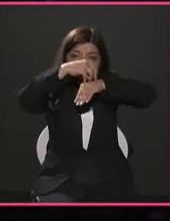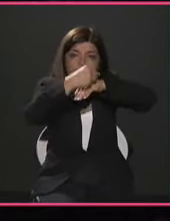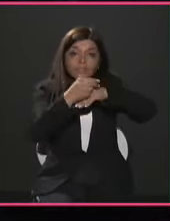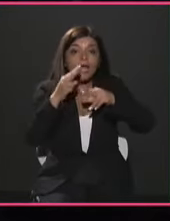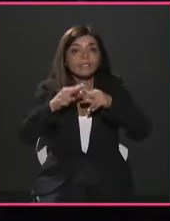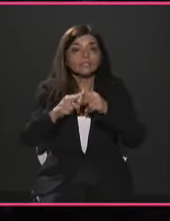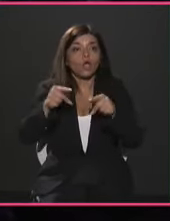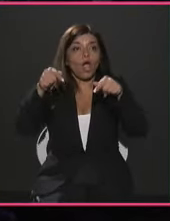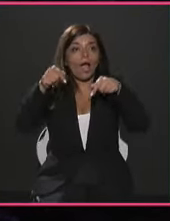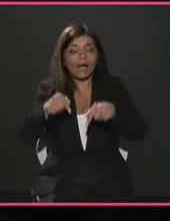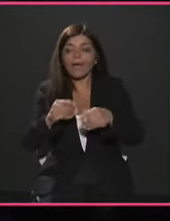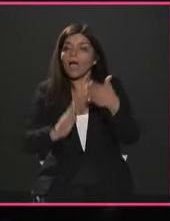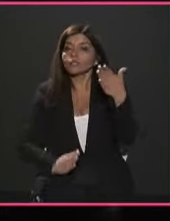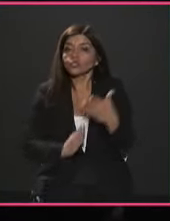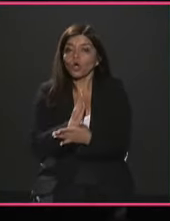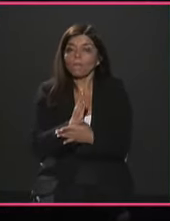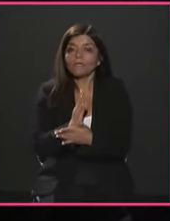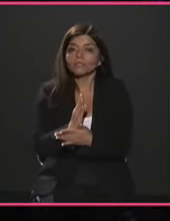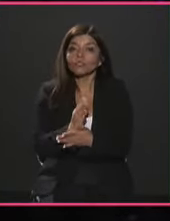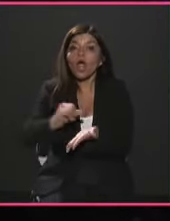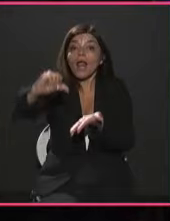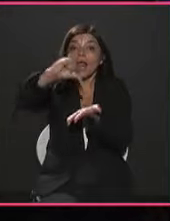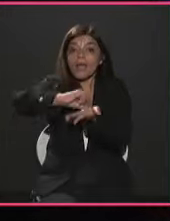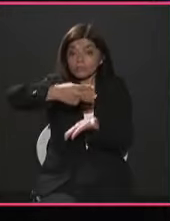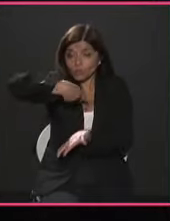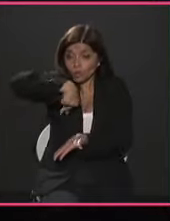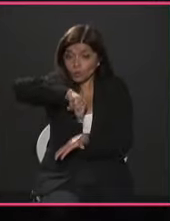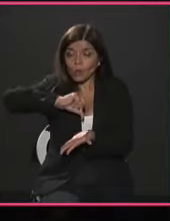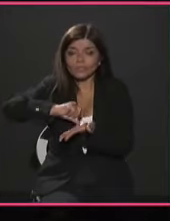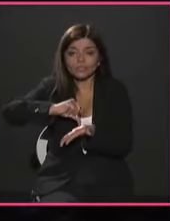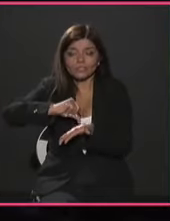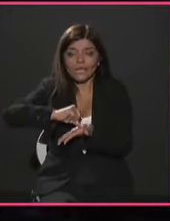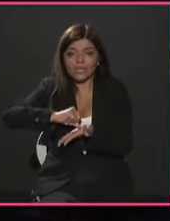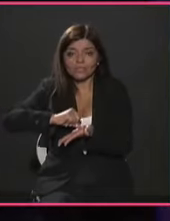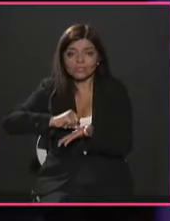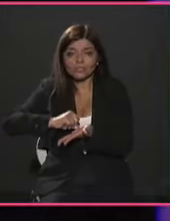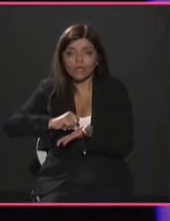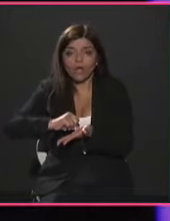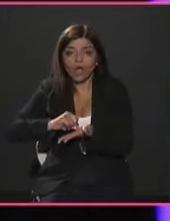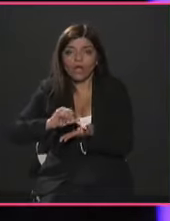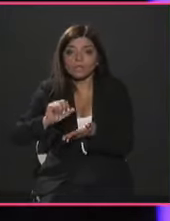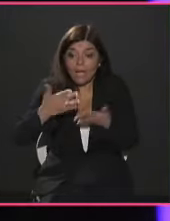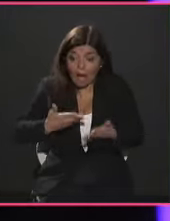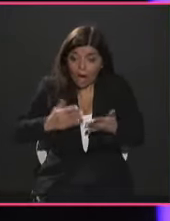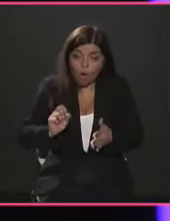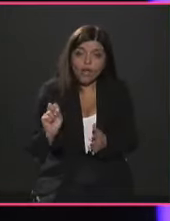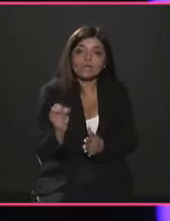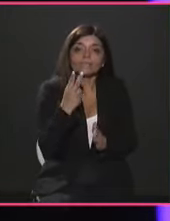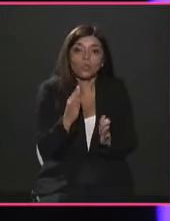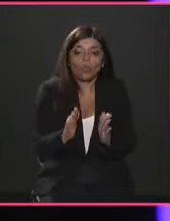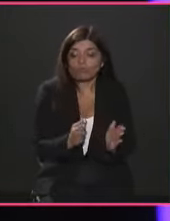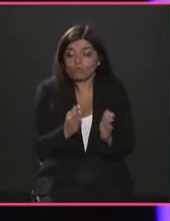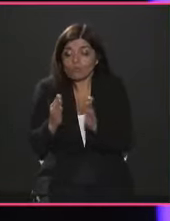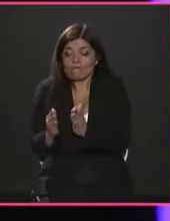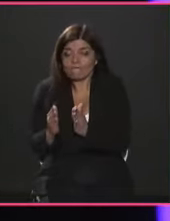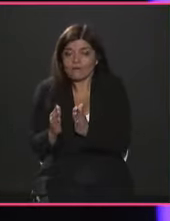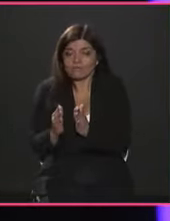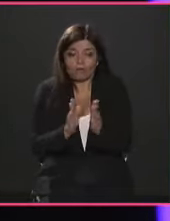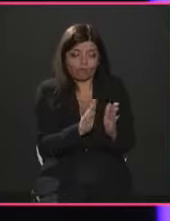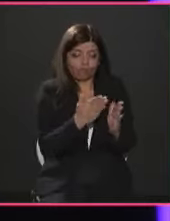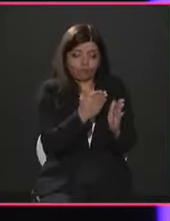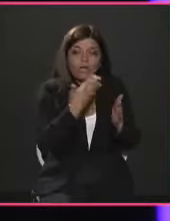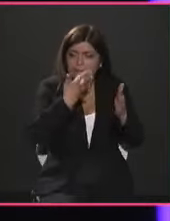acá comenzó en nuestro centro estamos en la segunda fase actualmente